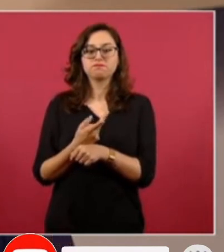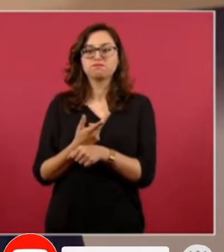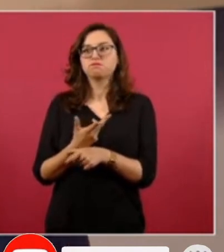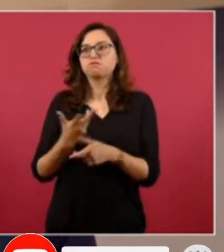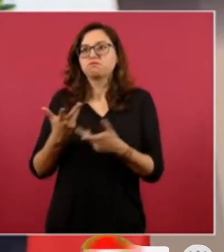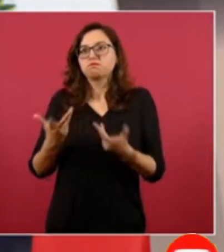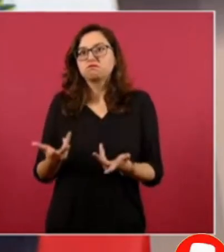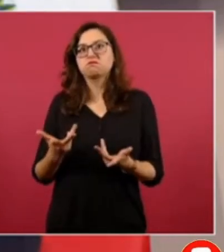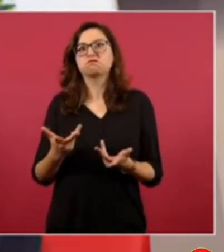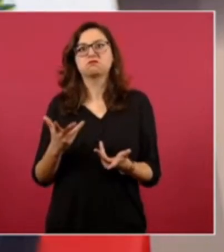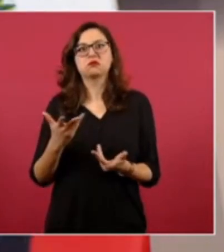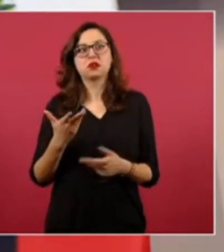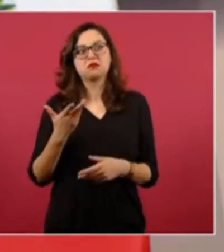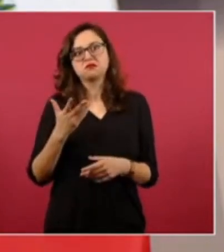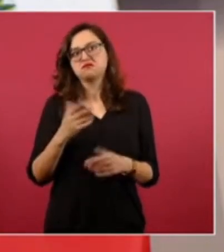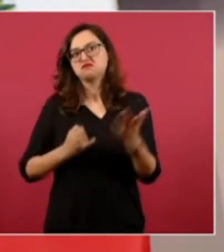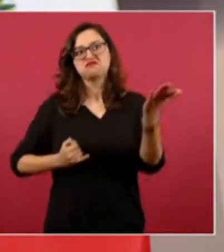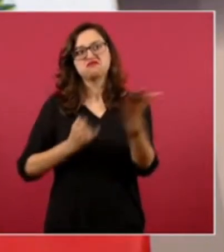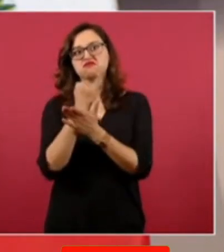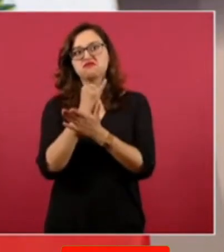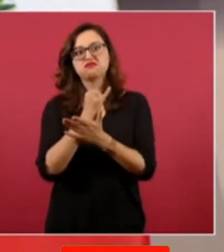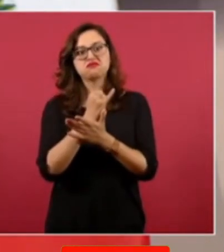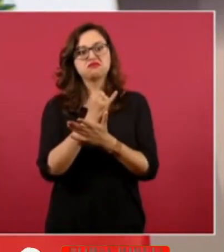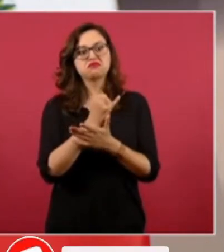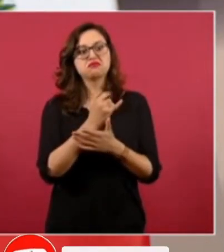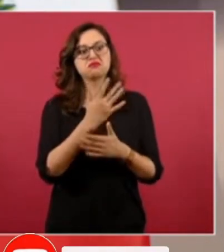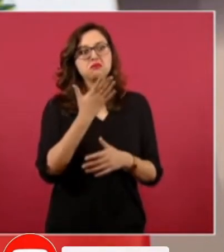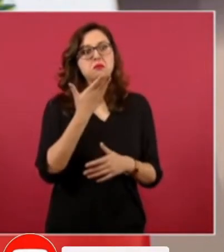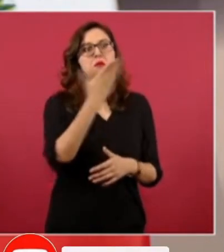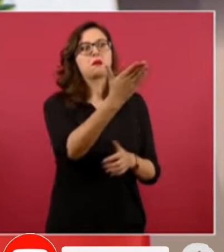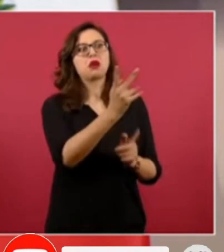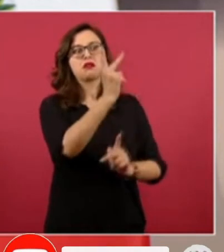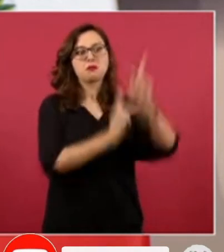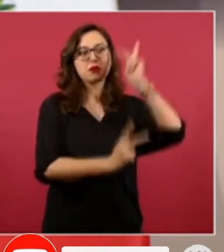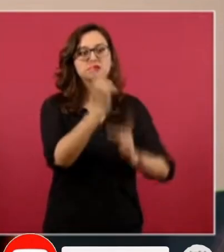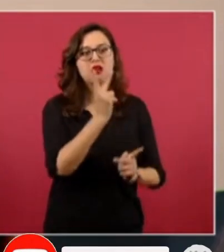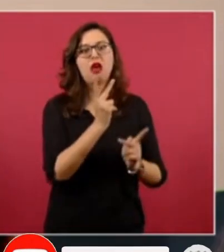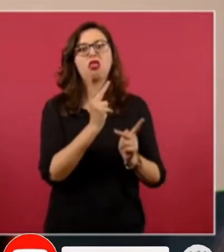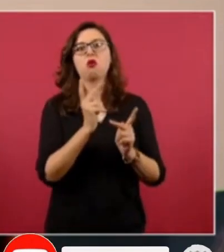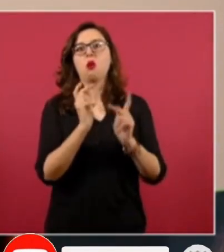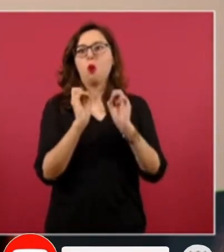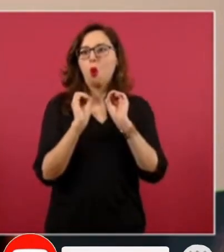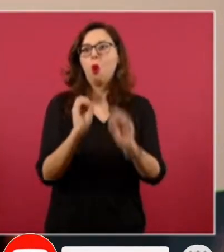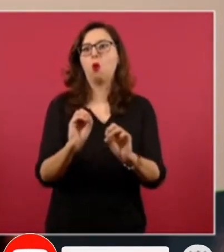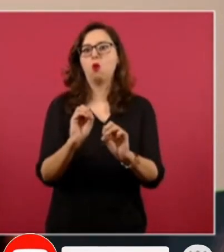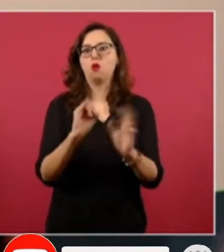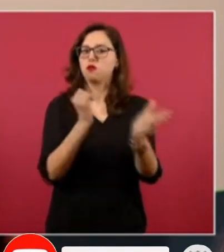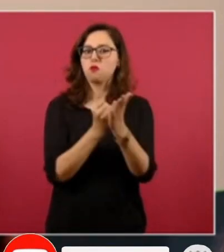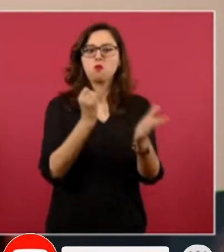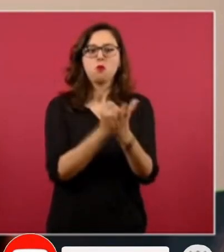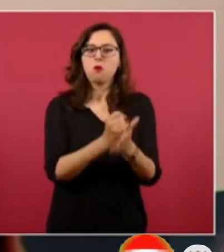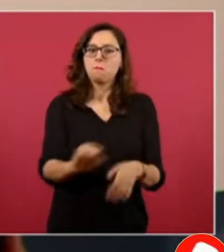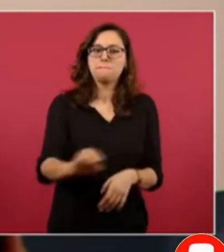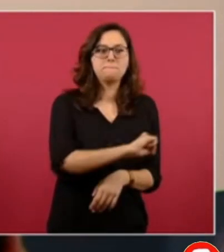por endeudar a los países o por aumentar los